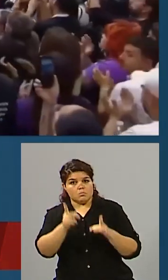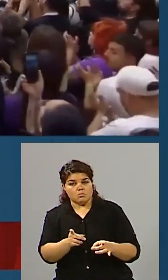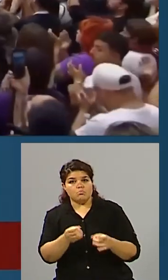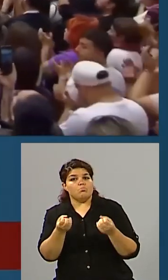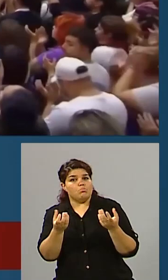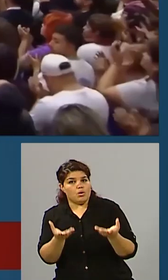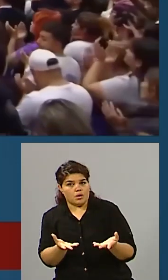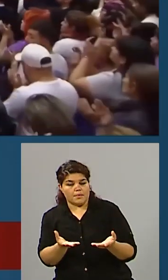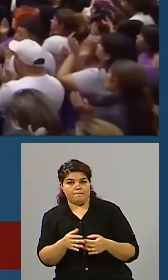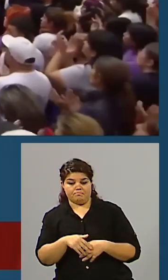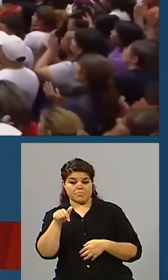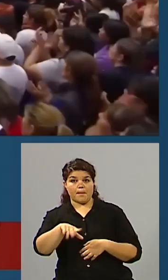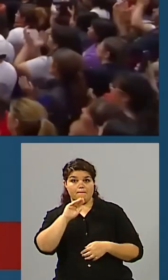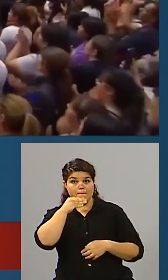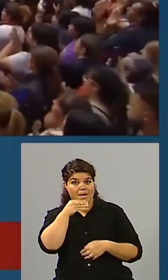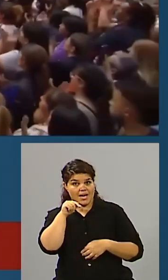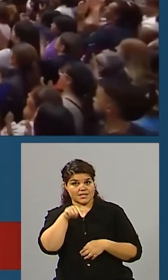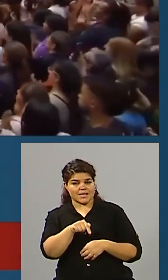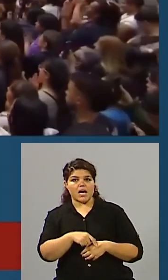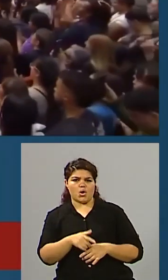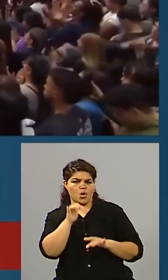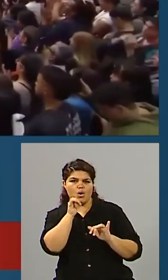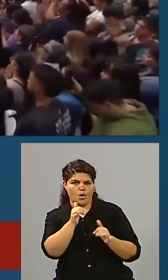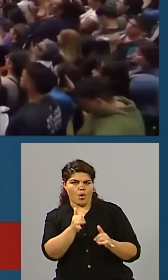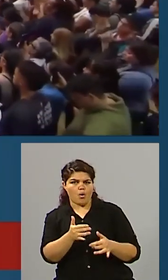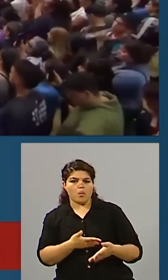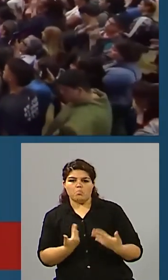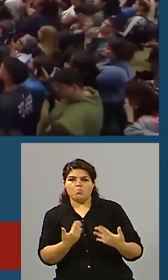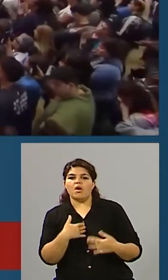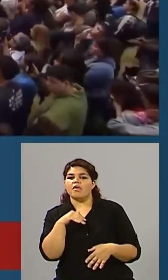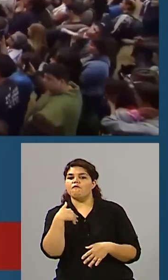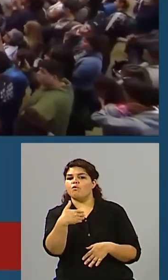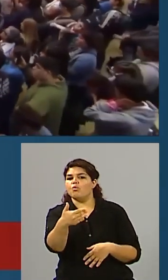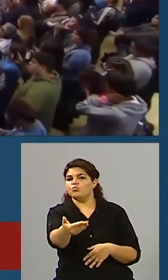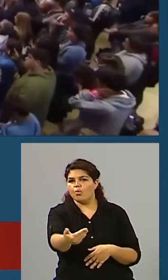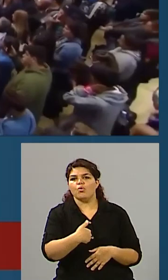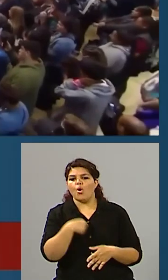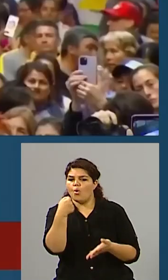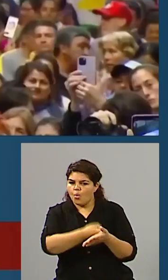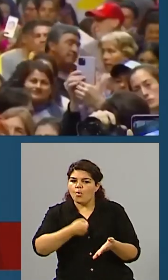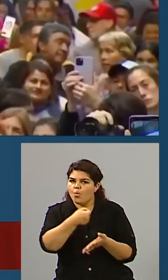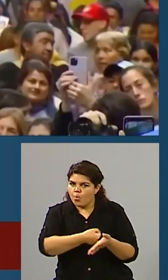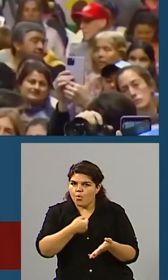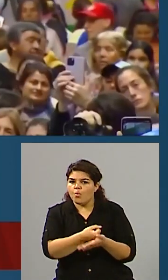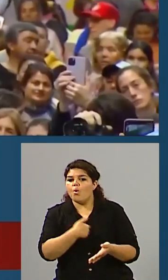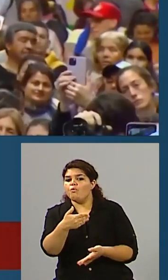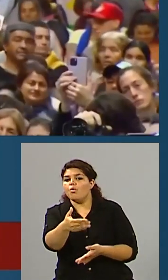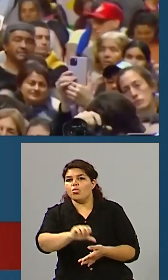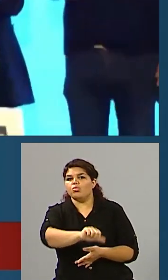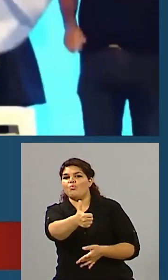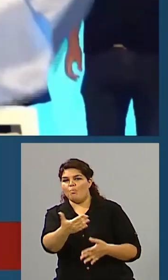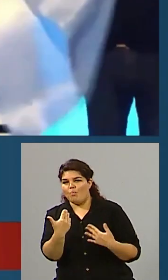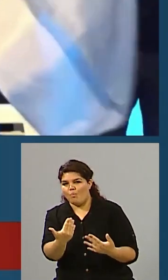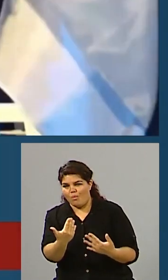una figura relativamente joven, es decir, que puede tener alguna otra oportunidad a futuro. Massa